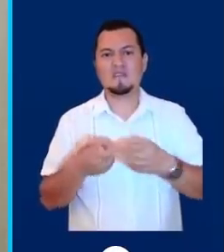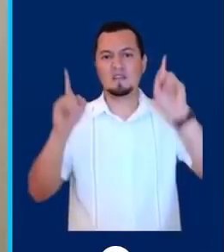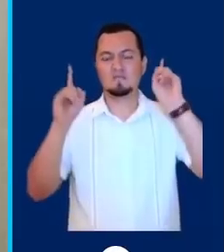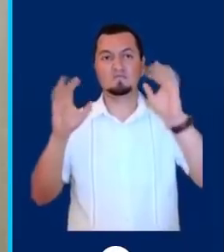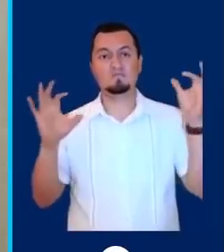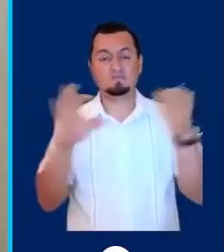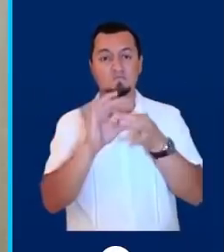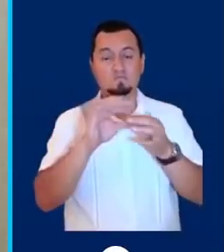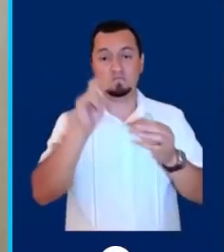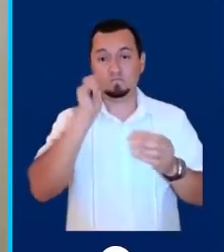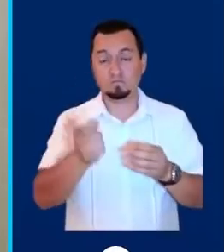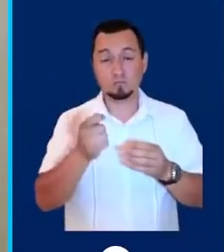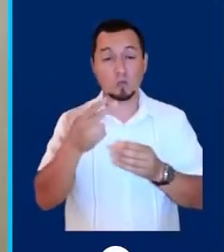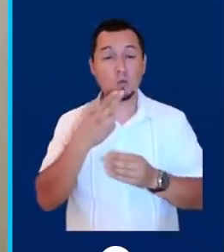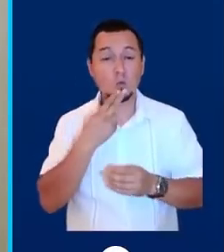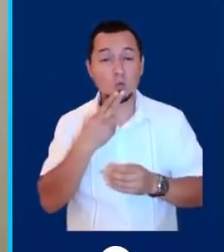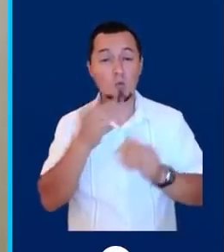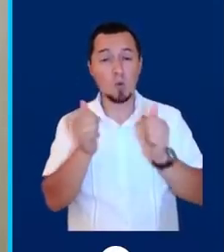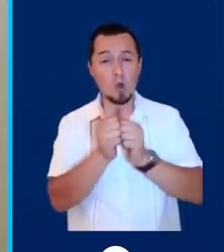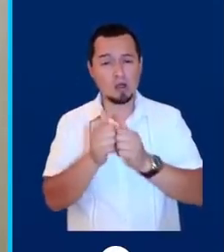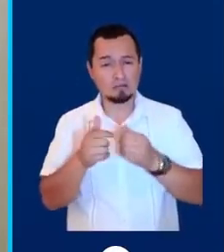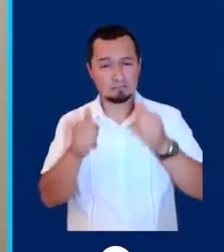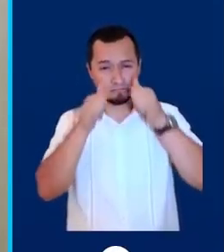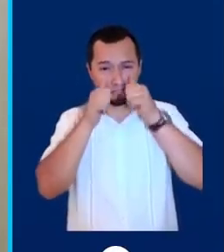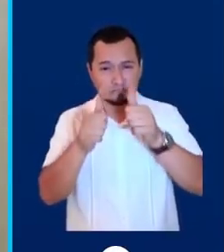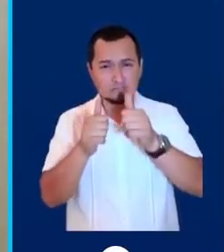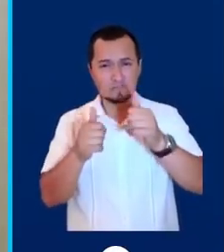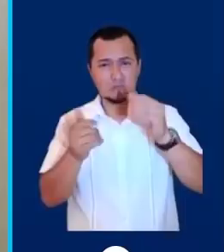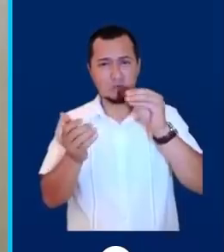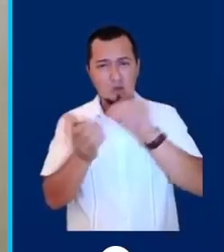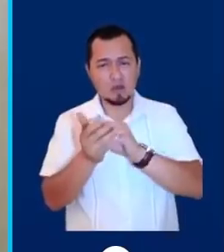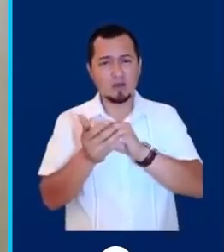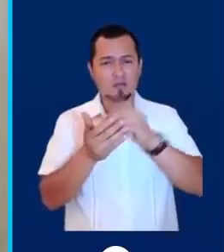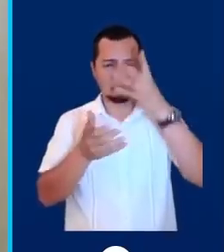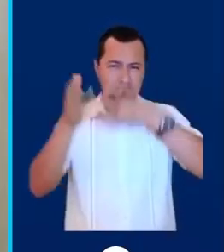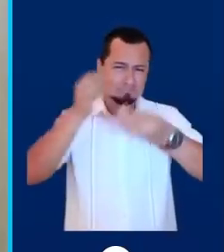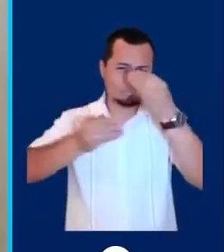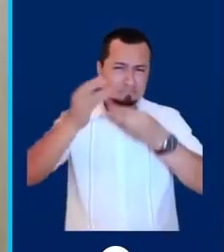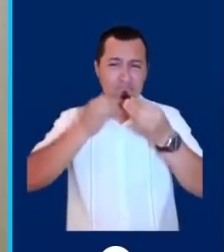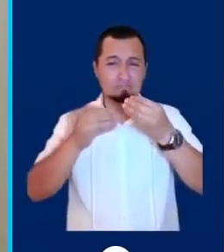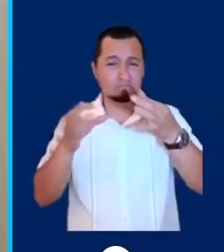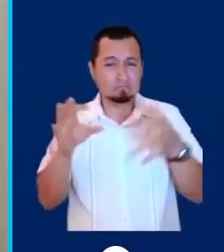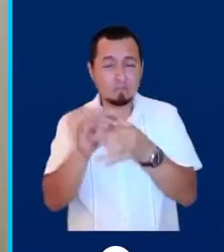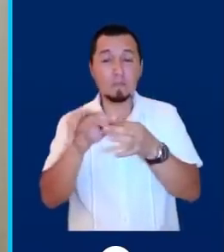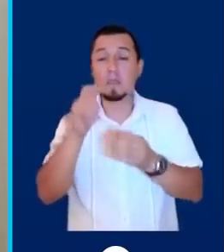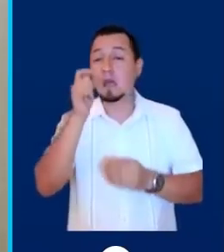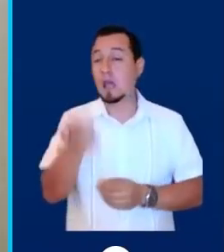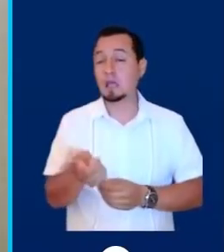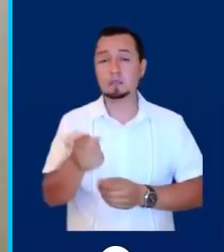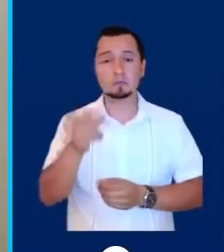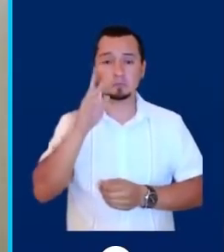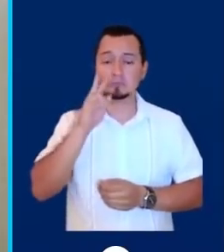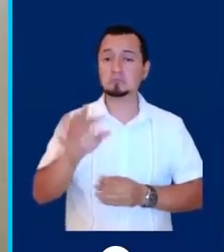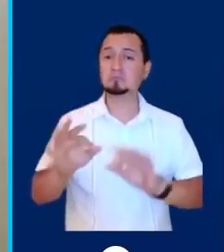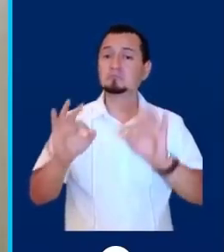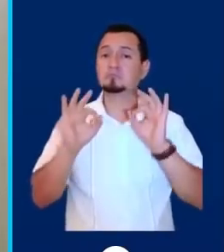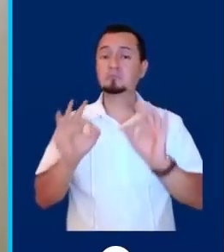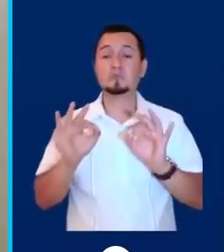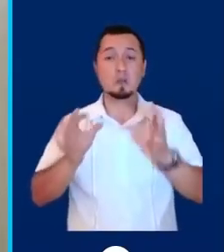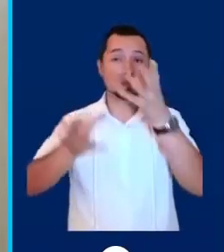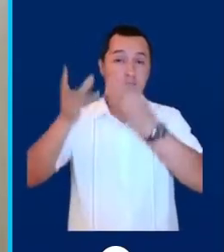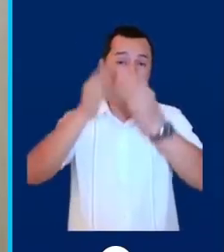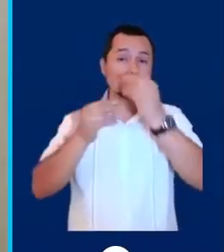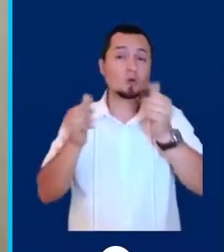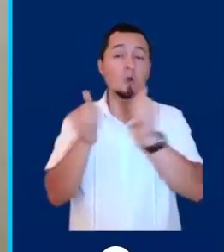hecho a través del uso de herramientas didácticas, objetos de aprendizaje, como lo es los